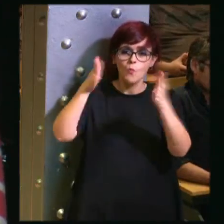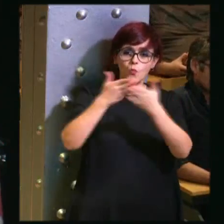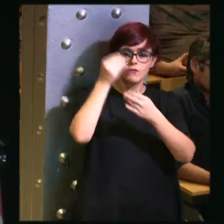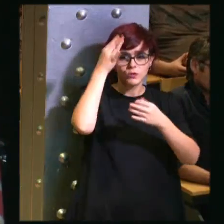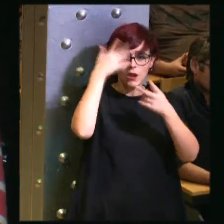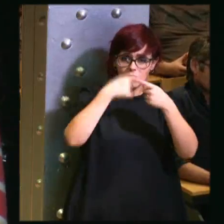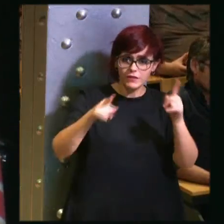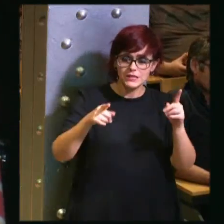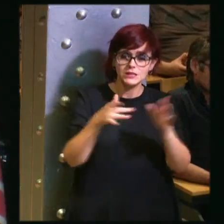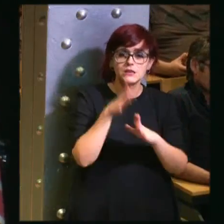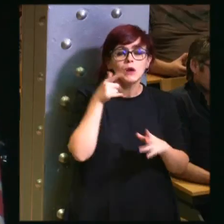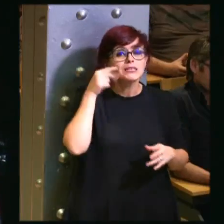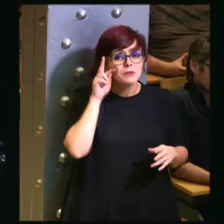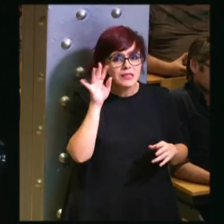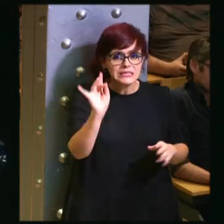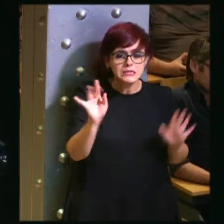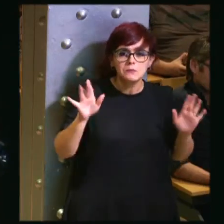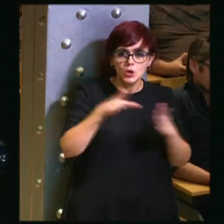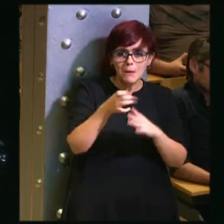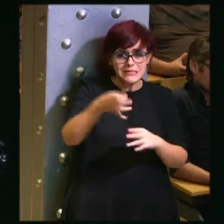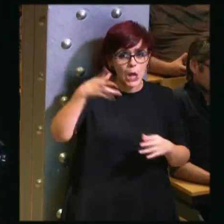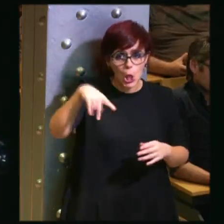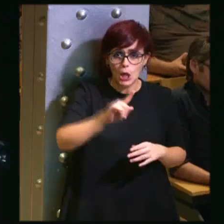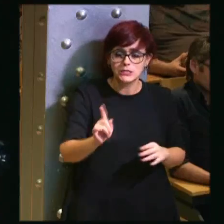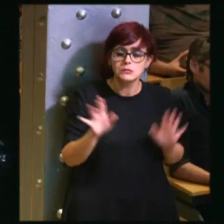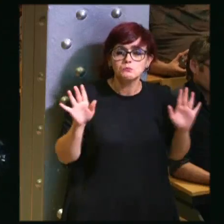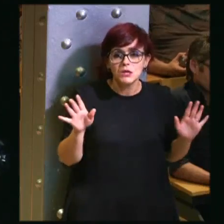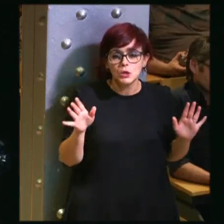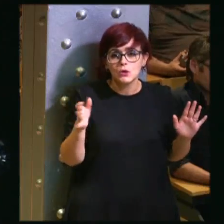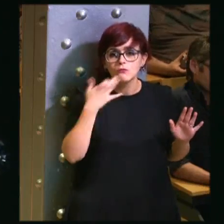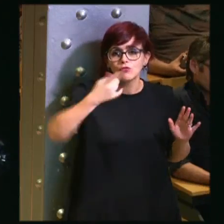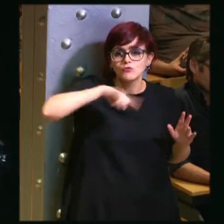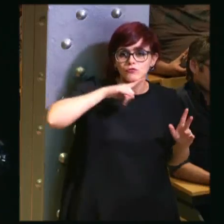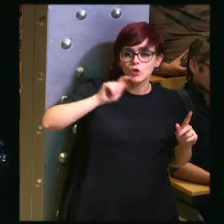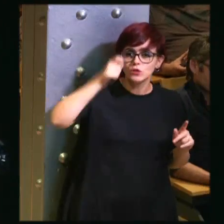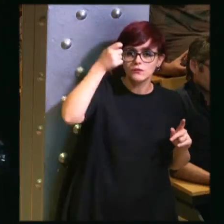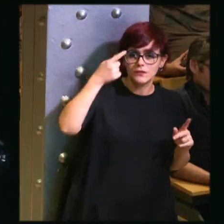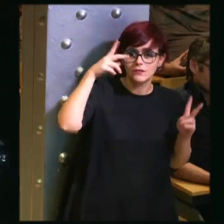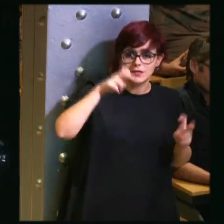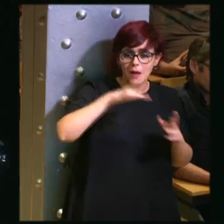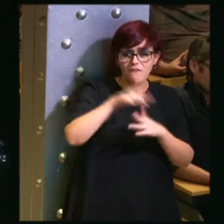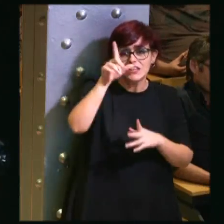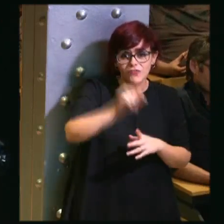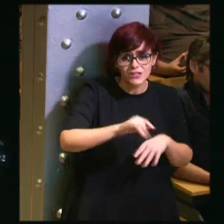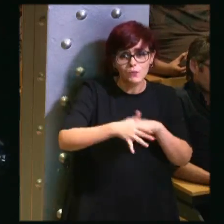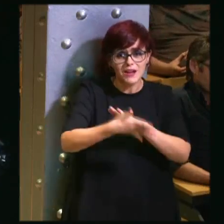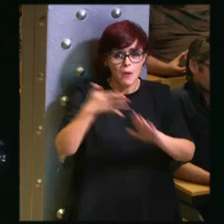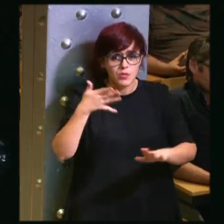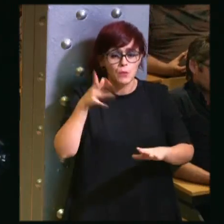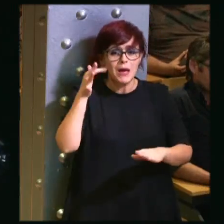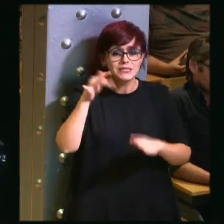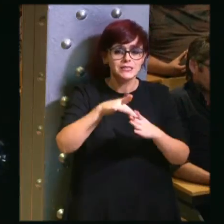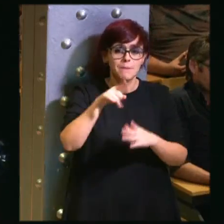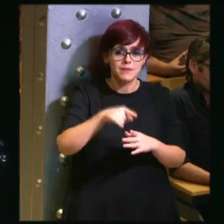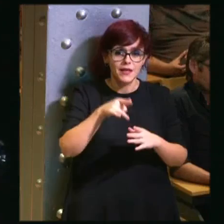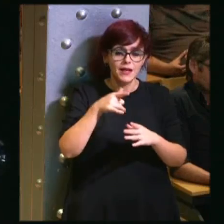es diferente, el user experience es diferente, pero no me es más caro. Pero como tenemos que conseguir cosas ya no solo más baratas o más rápidas, sino también que sean